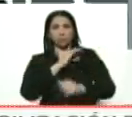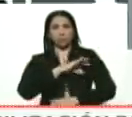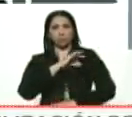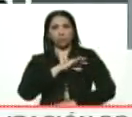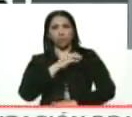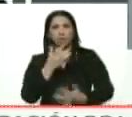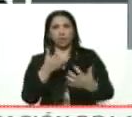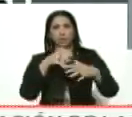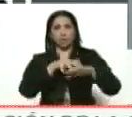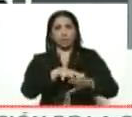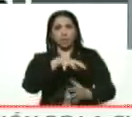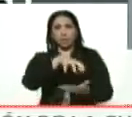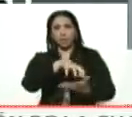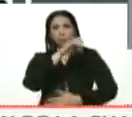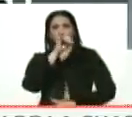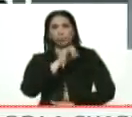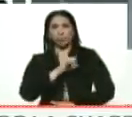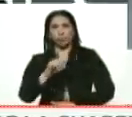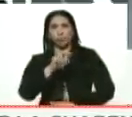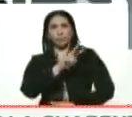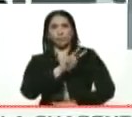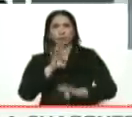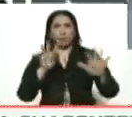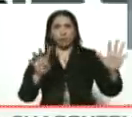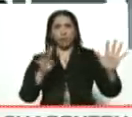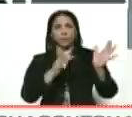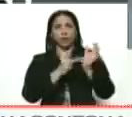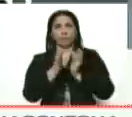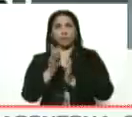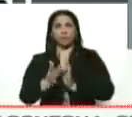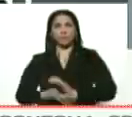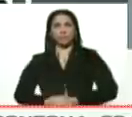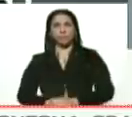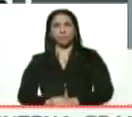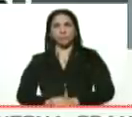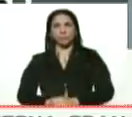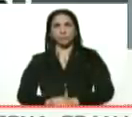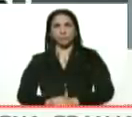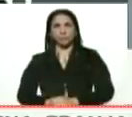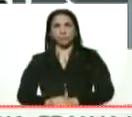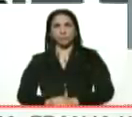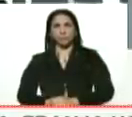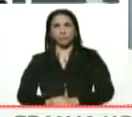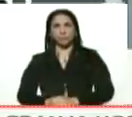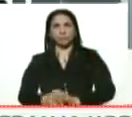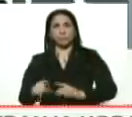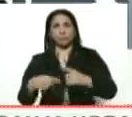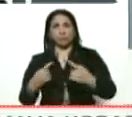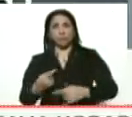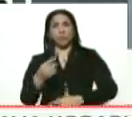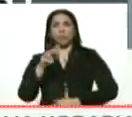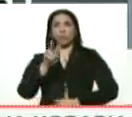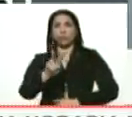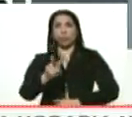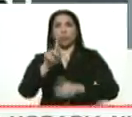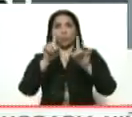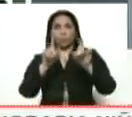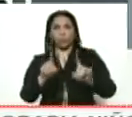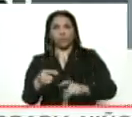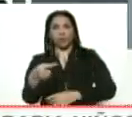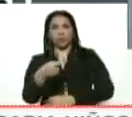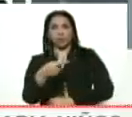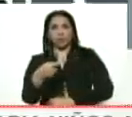del estado Zulia el 29 de abril, luego con dos pruebas negativas,